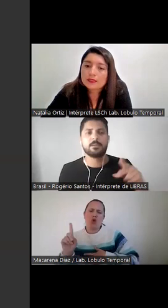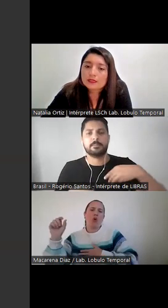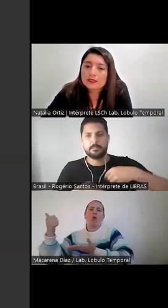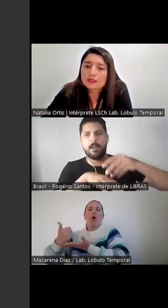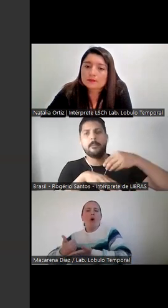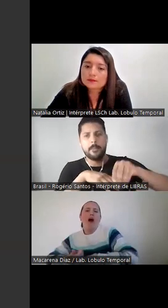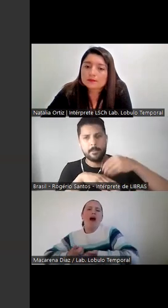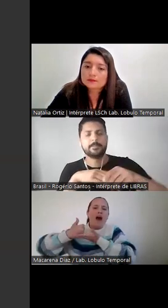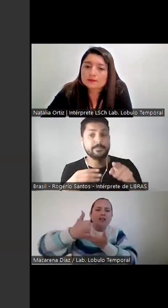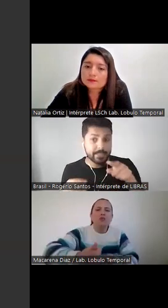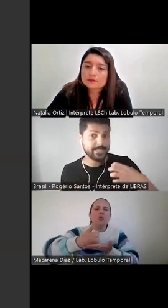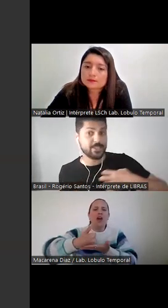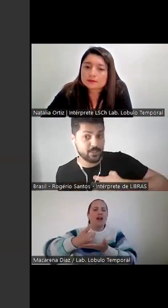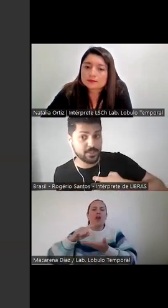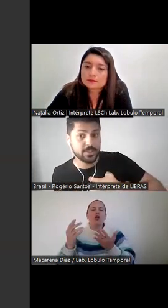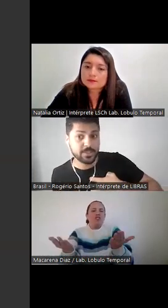forma,